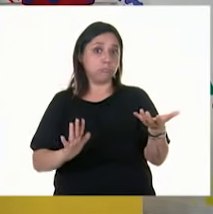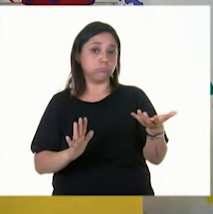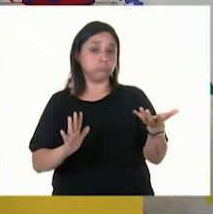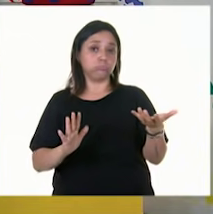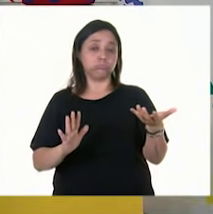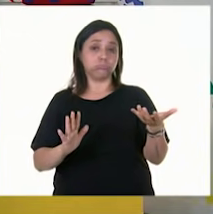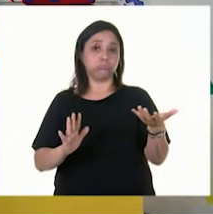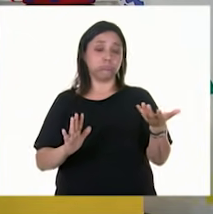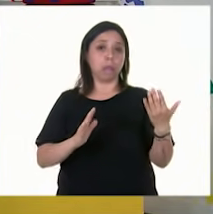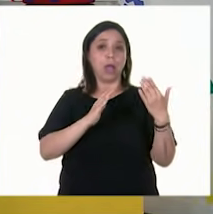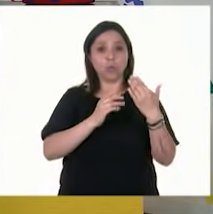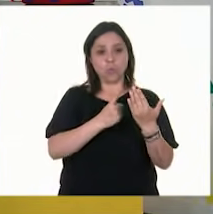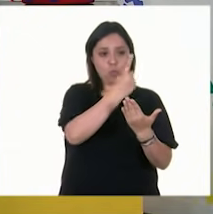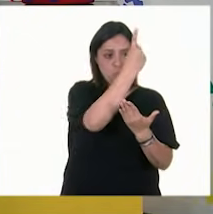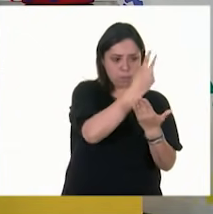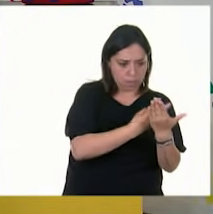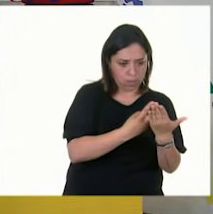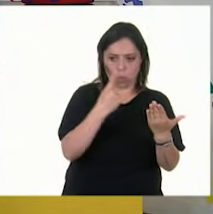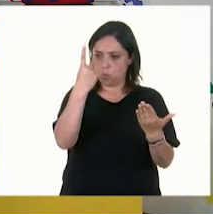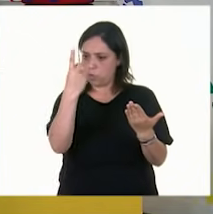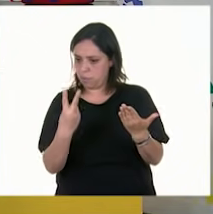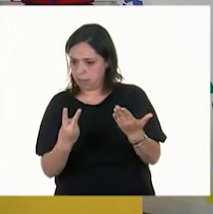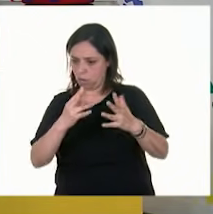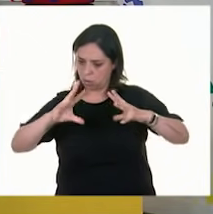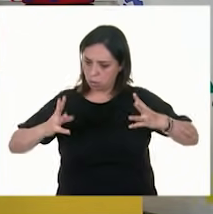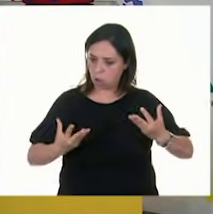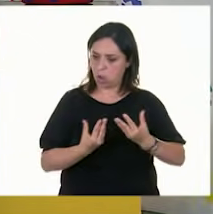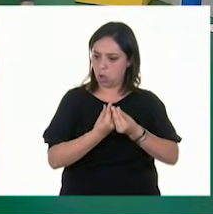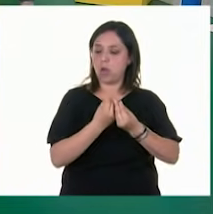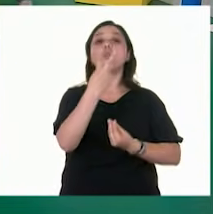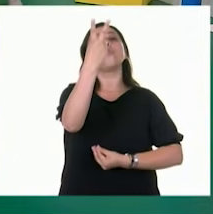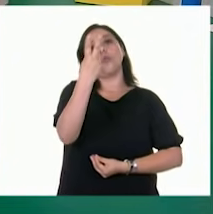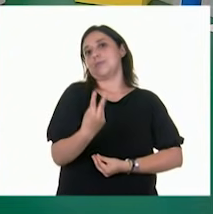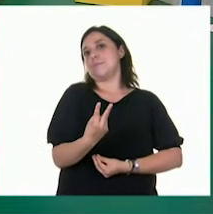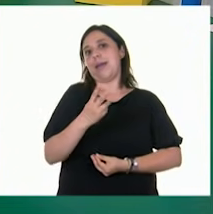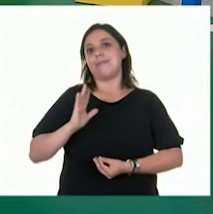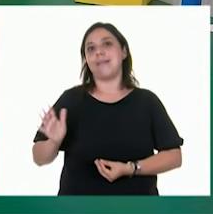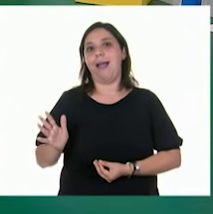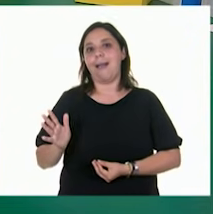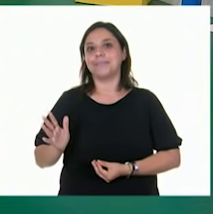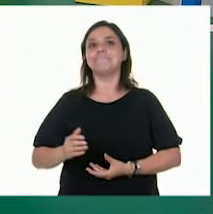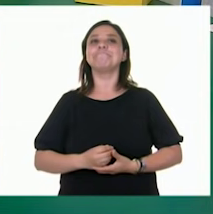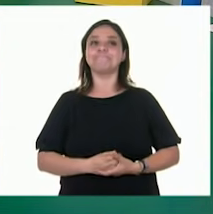de 1/2. 1/2 y 1/2, tengo 2 medios. Sí.